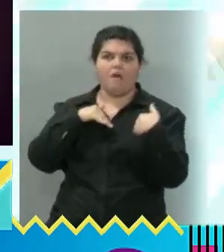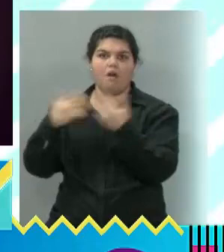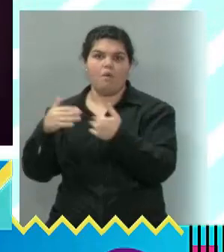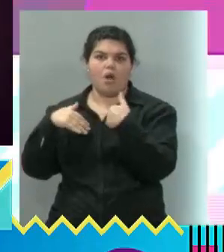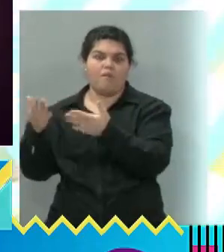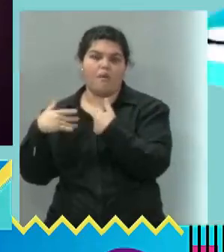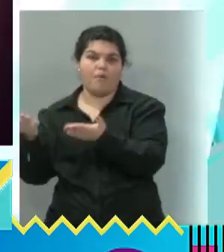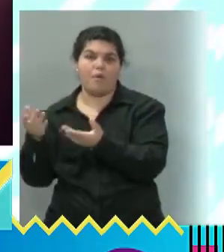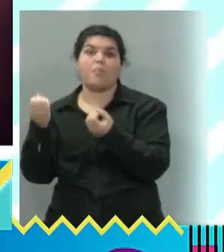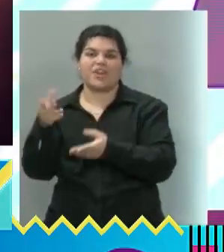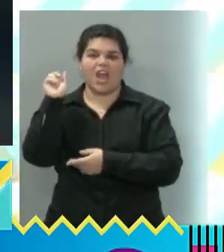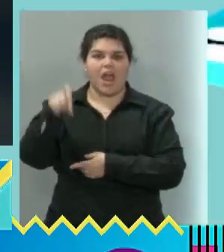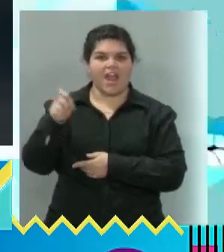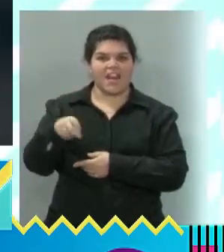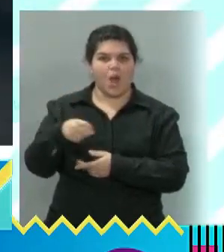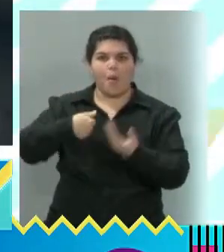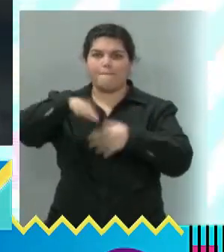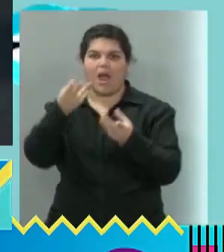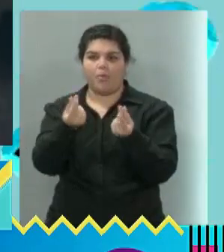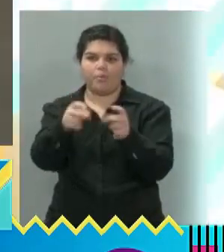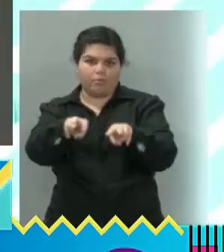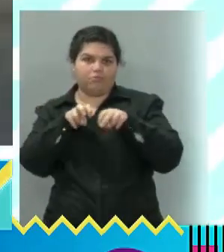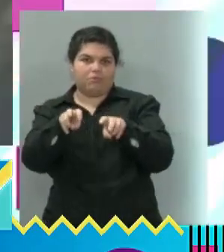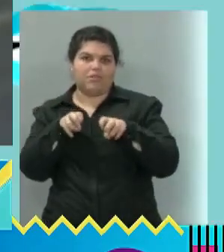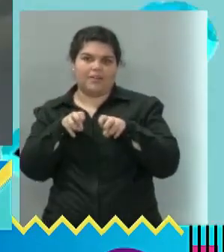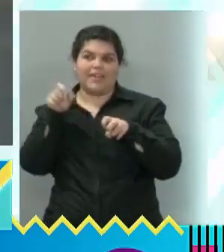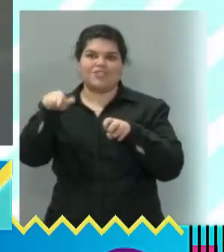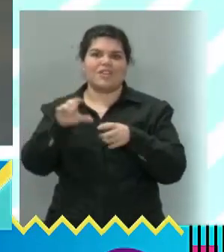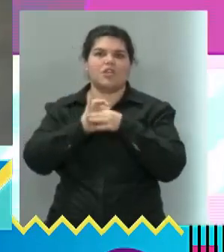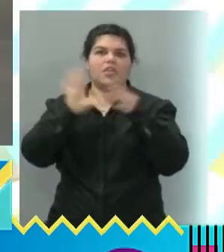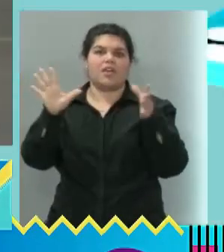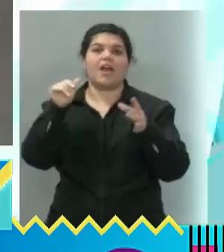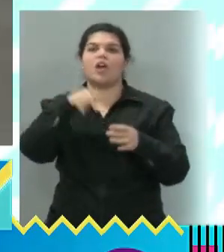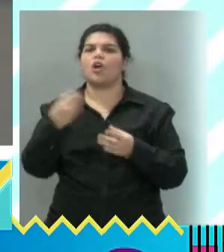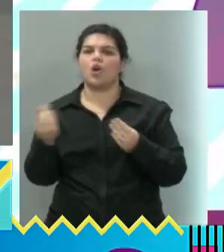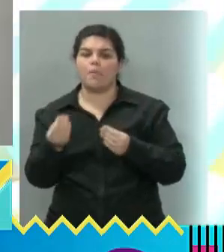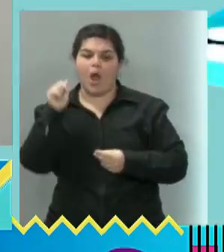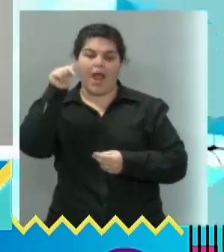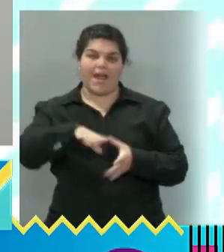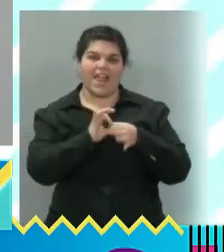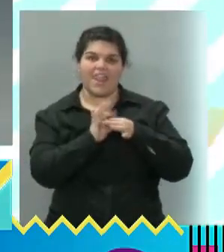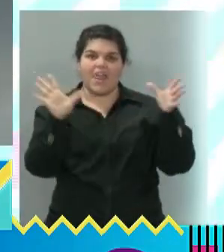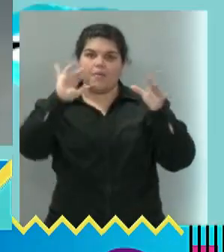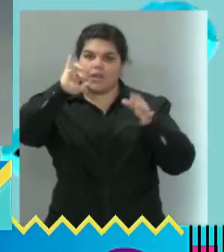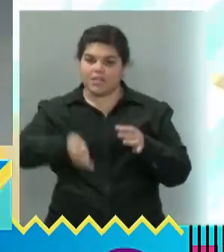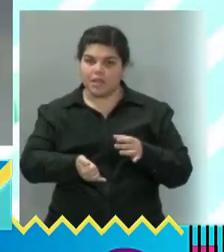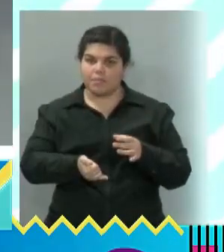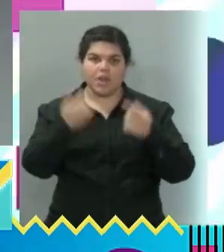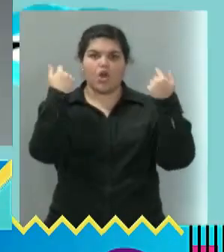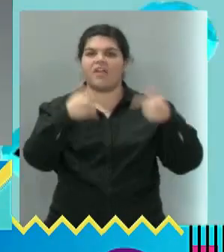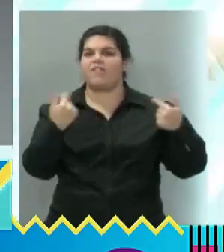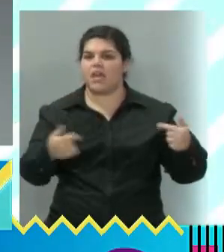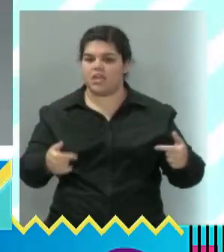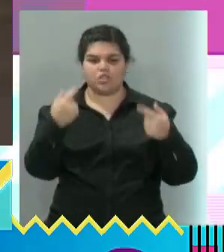con el comercio de esclavos. Entonces se da la libertad de vientres. Todas estas bases tan importantes como